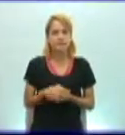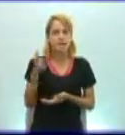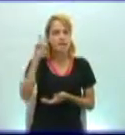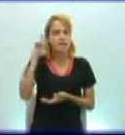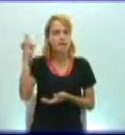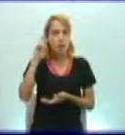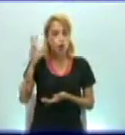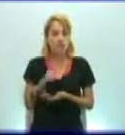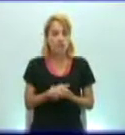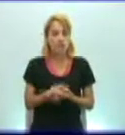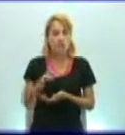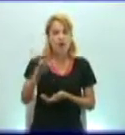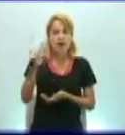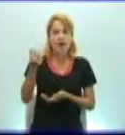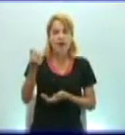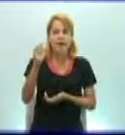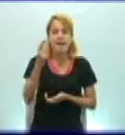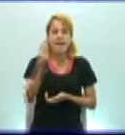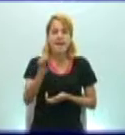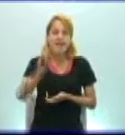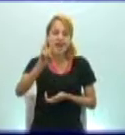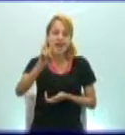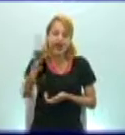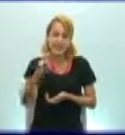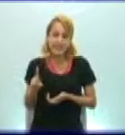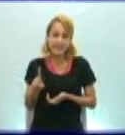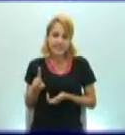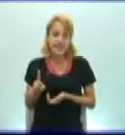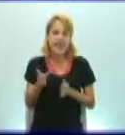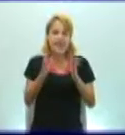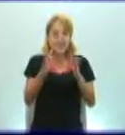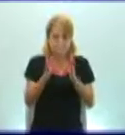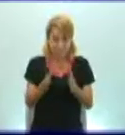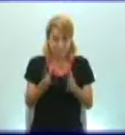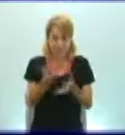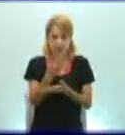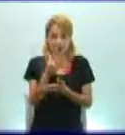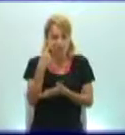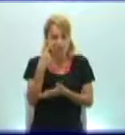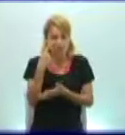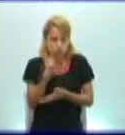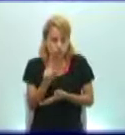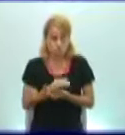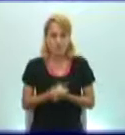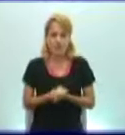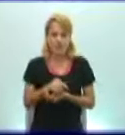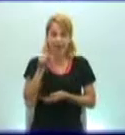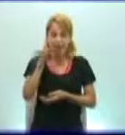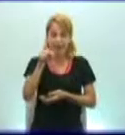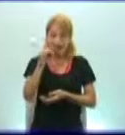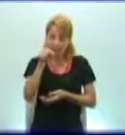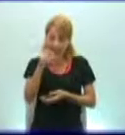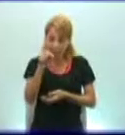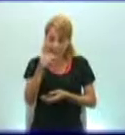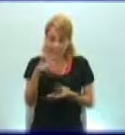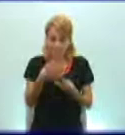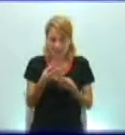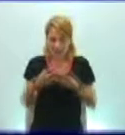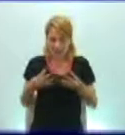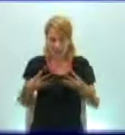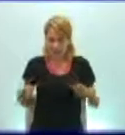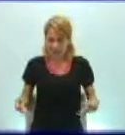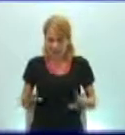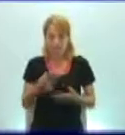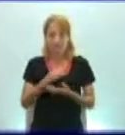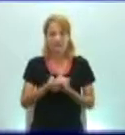Recordemos que la raíz es la parte oculta de la planta. Esta emerge de la radícula del embrión. ¿Qué es